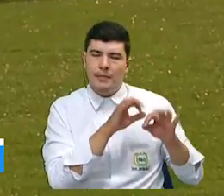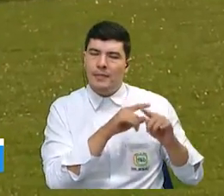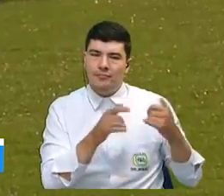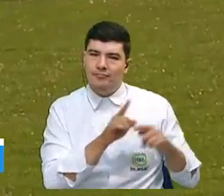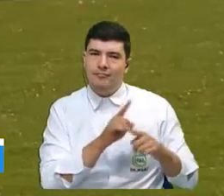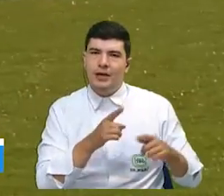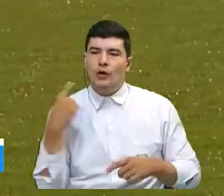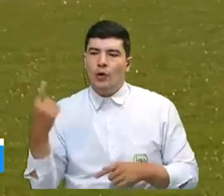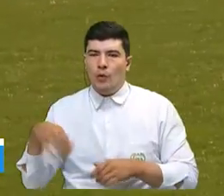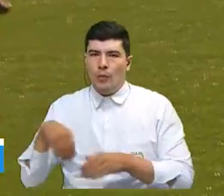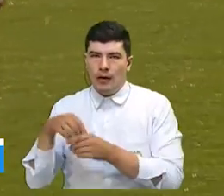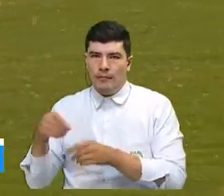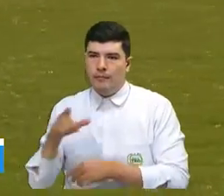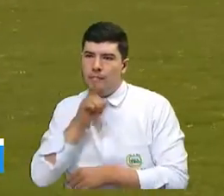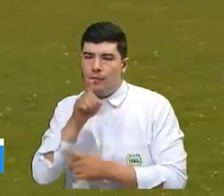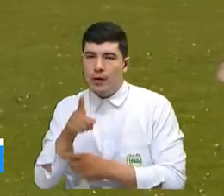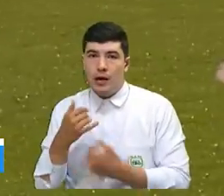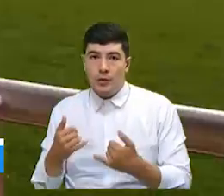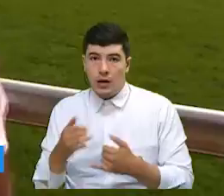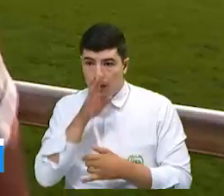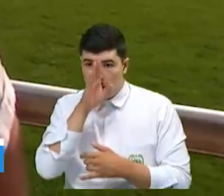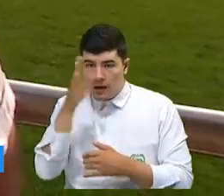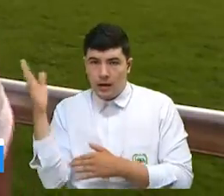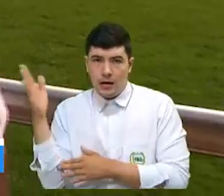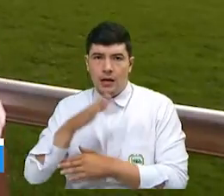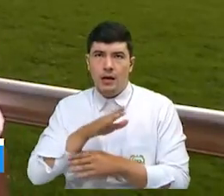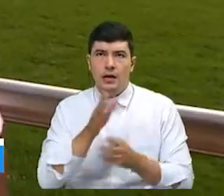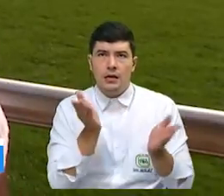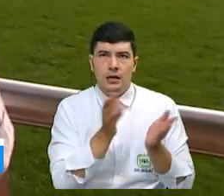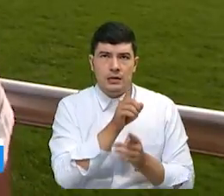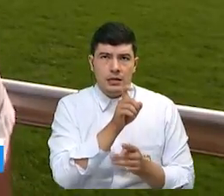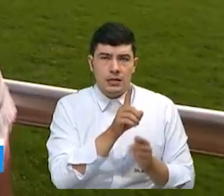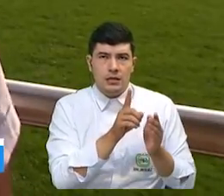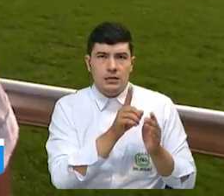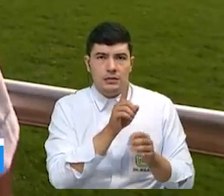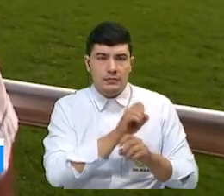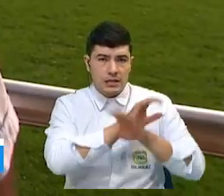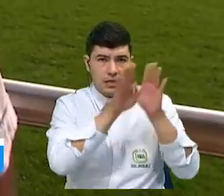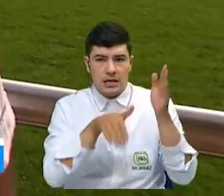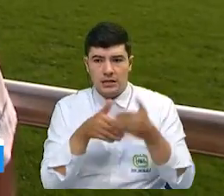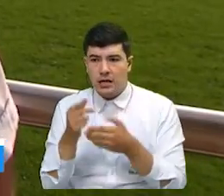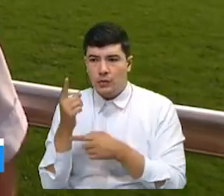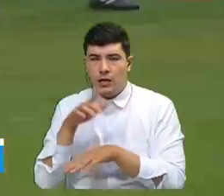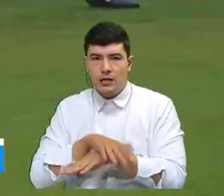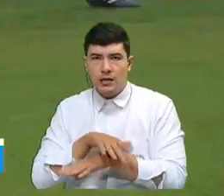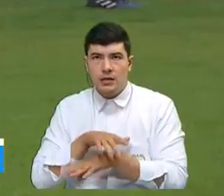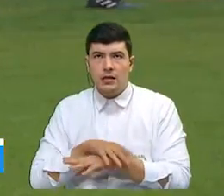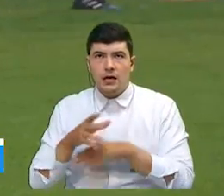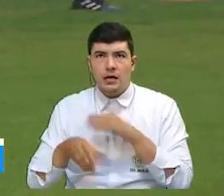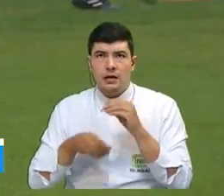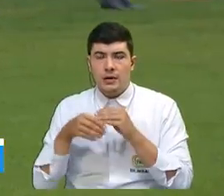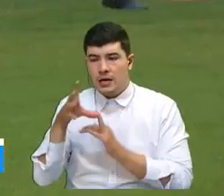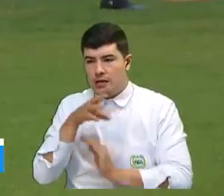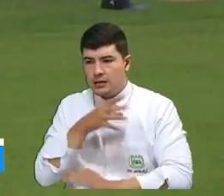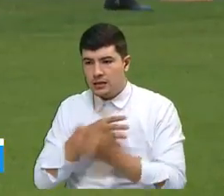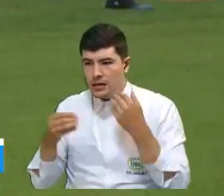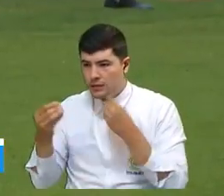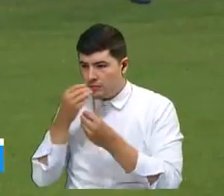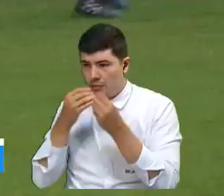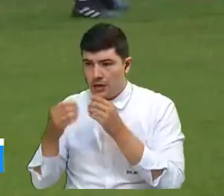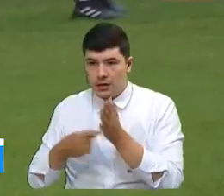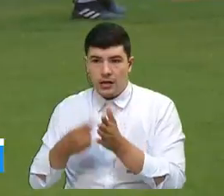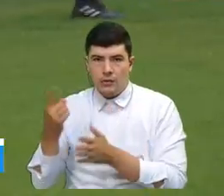buscar cumplir su sueño. Ahora tiene una rutina donde estudia de 6 a 1, de 6 de la mañana a 1 de la tarde. Sale, recibe el